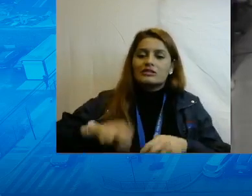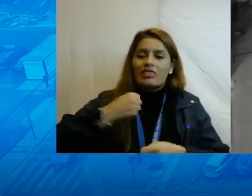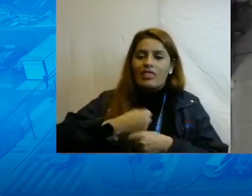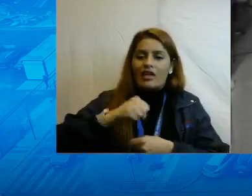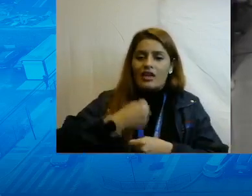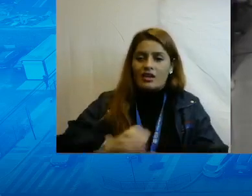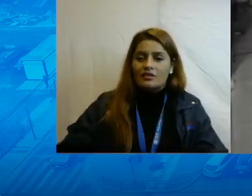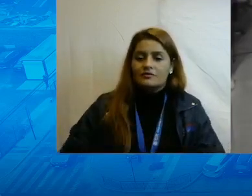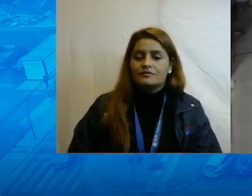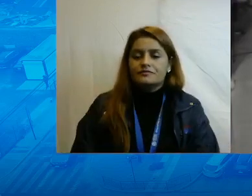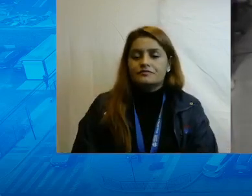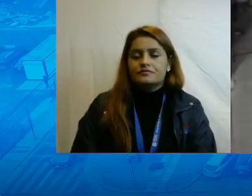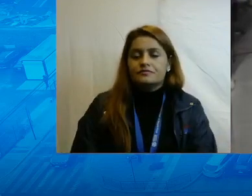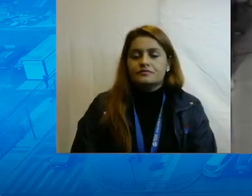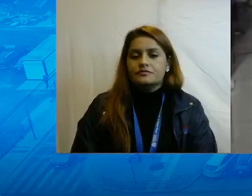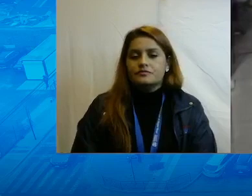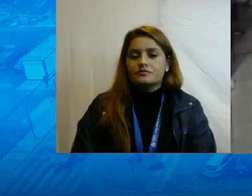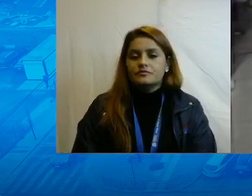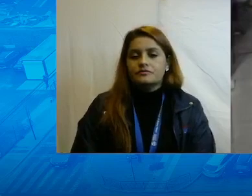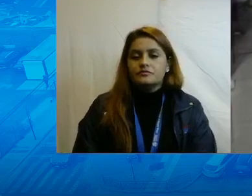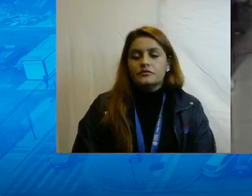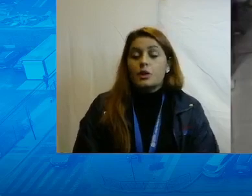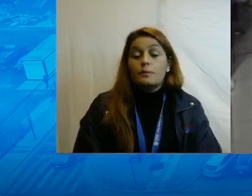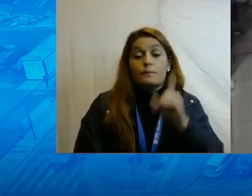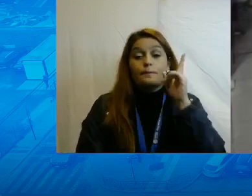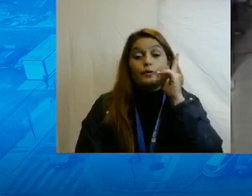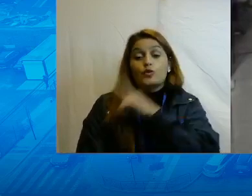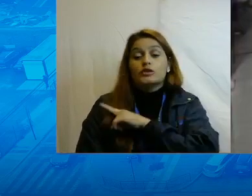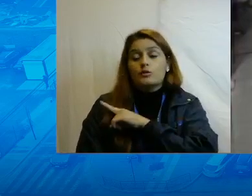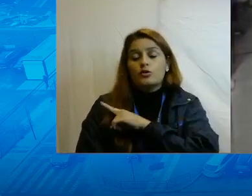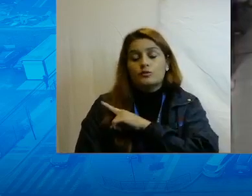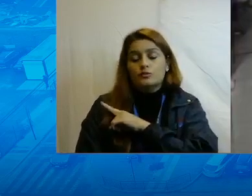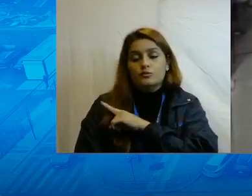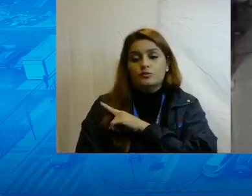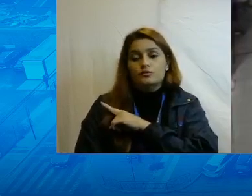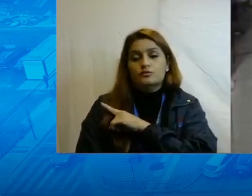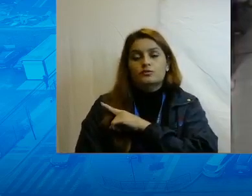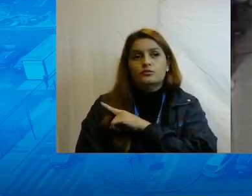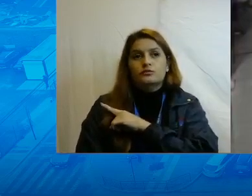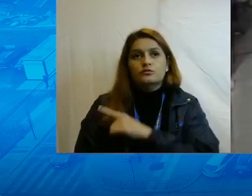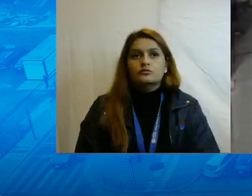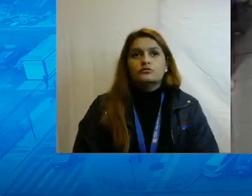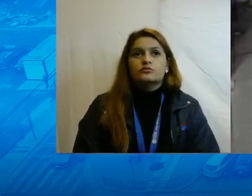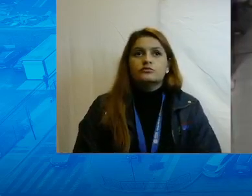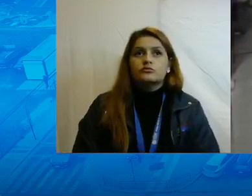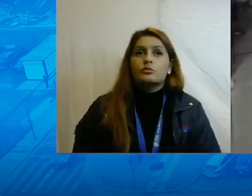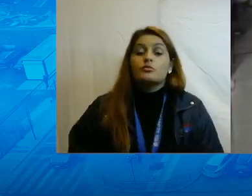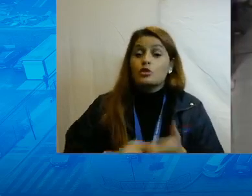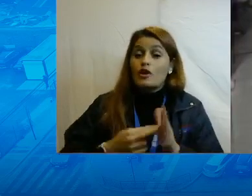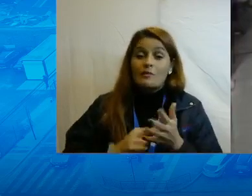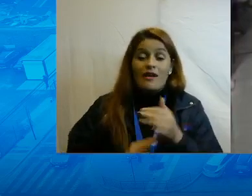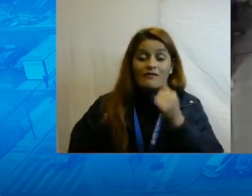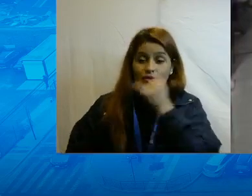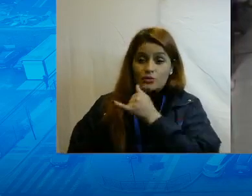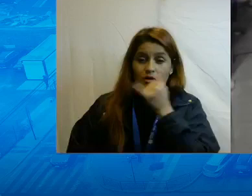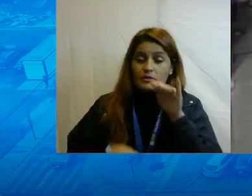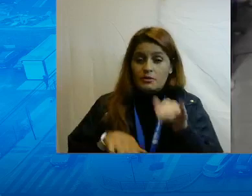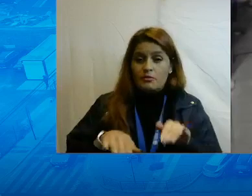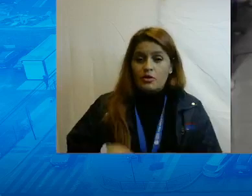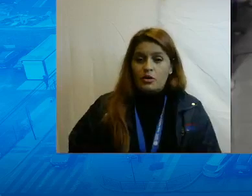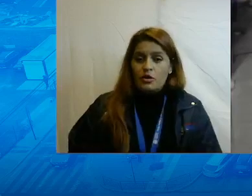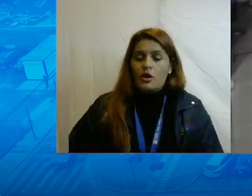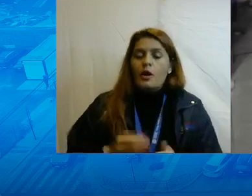norponiente. Y por último, alcaldesa, con respecto también a lo de los problemas de la basura,